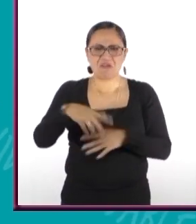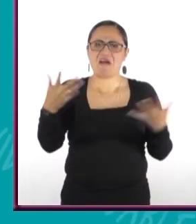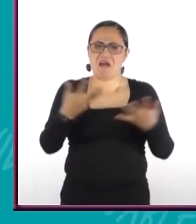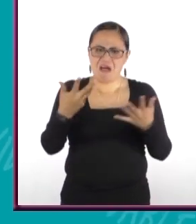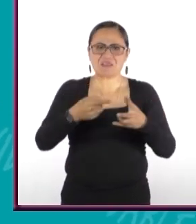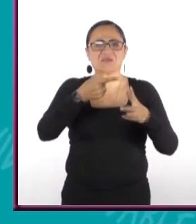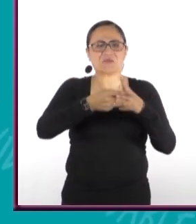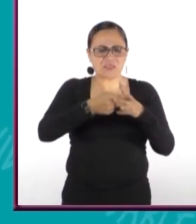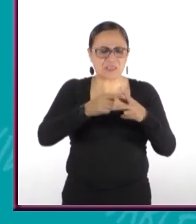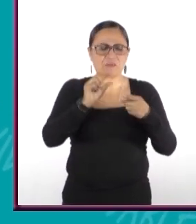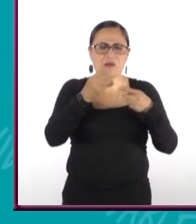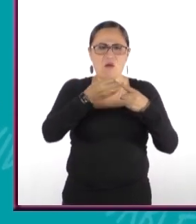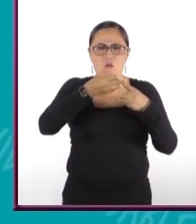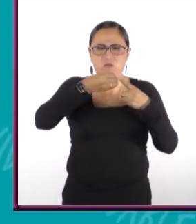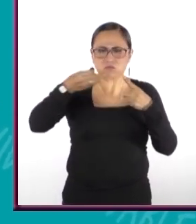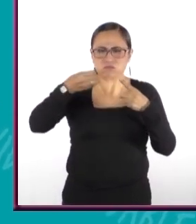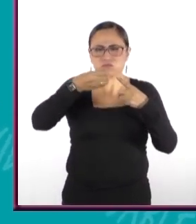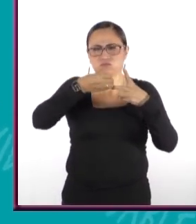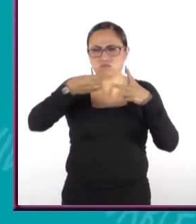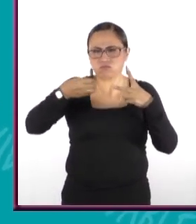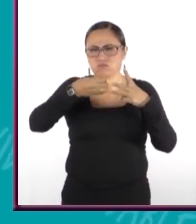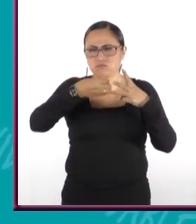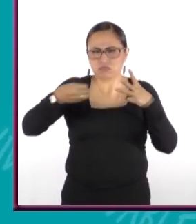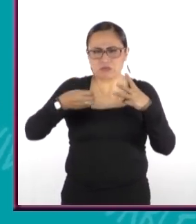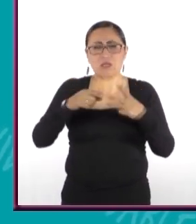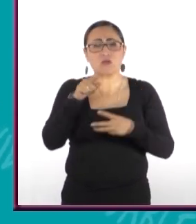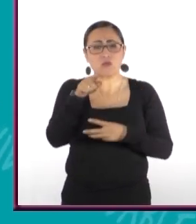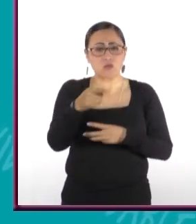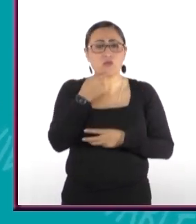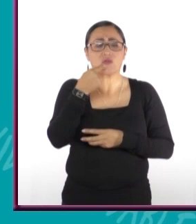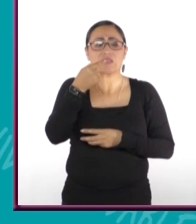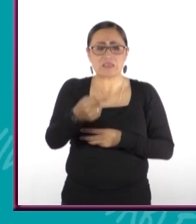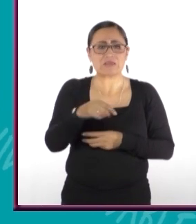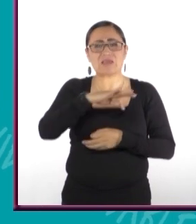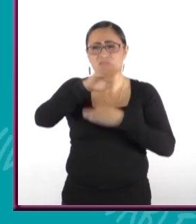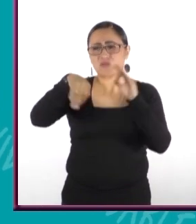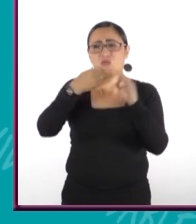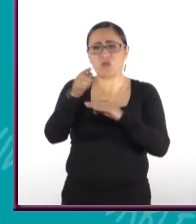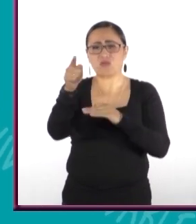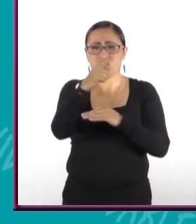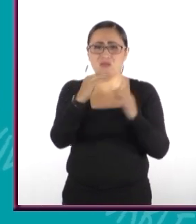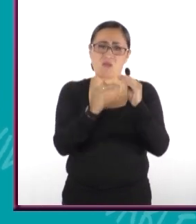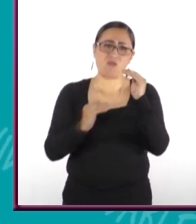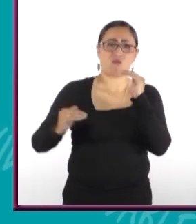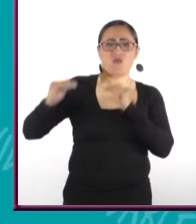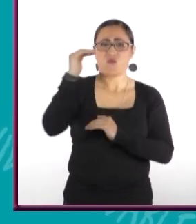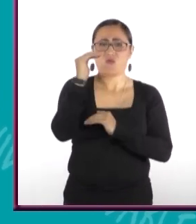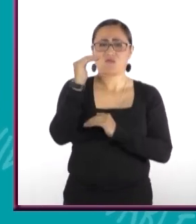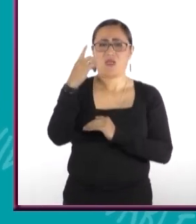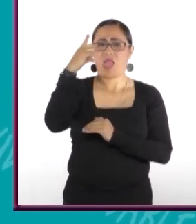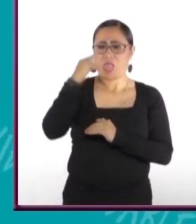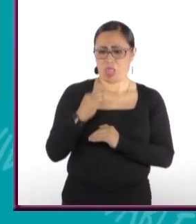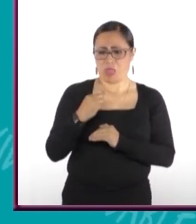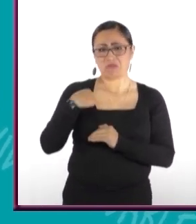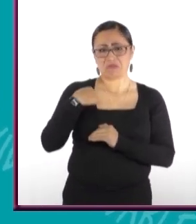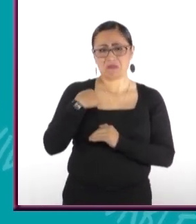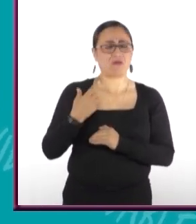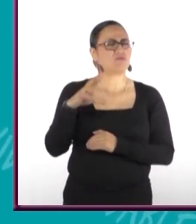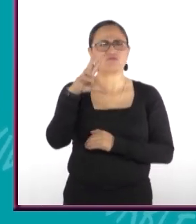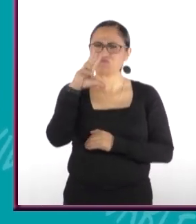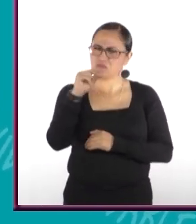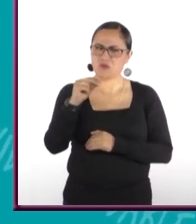esta operación paso por paso. Si te dices, todos los demás son mejores que yo, suprime eso y